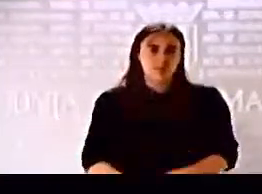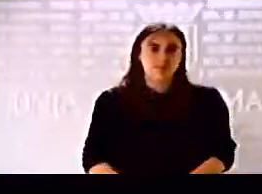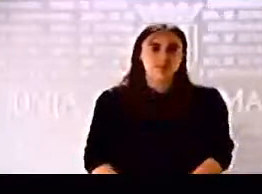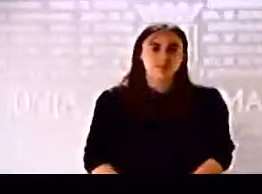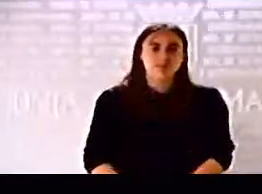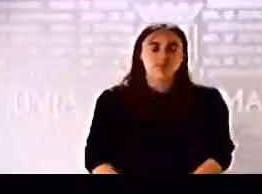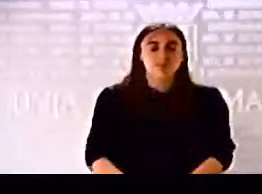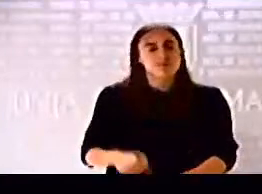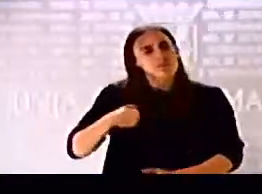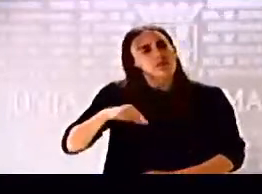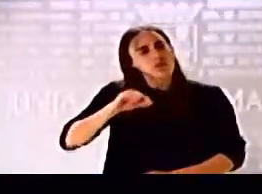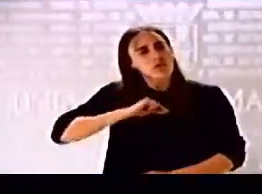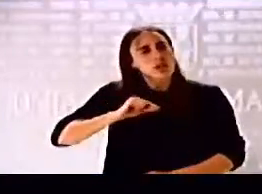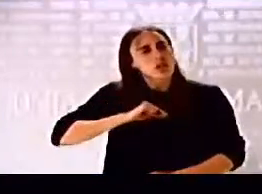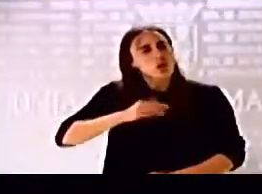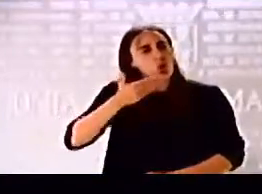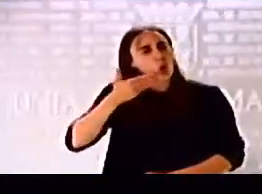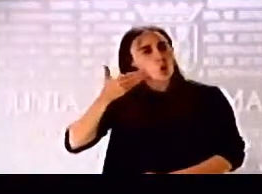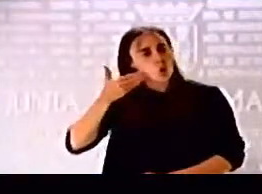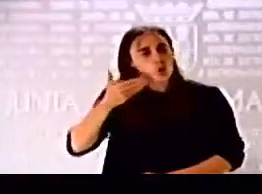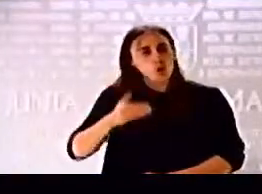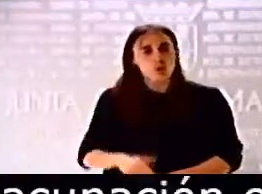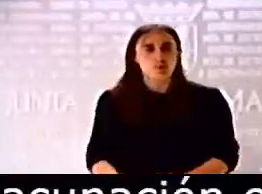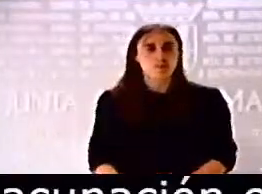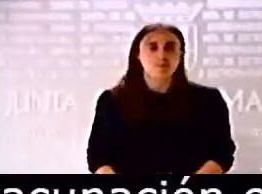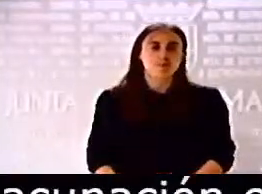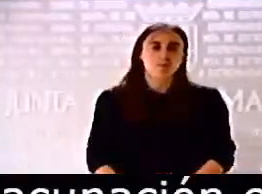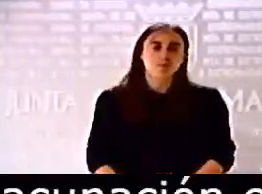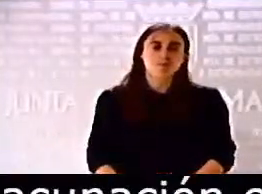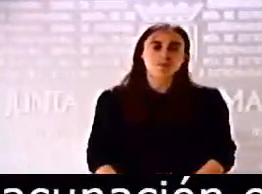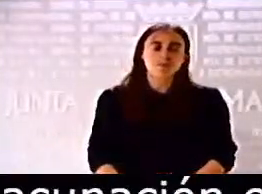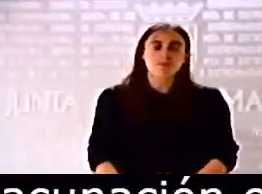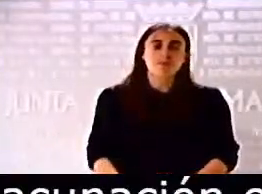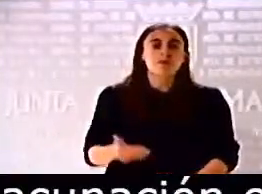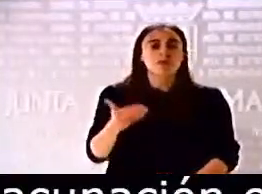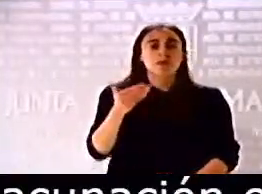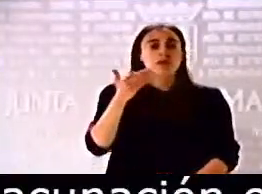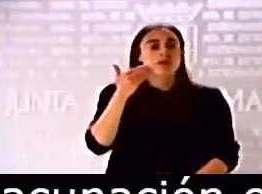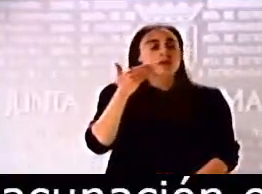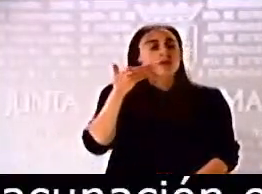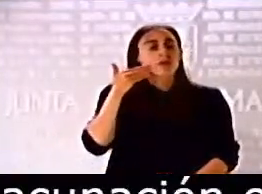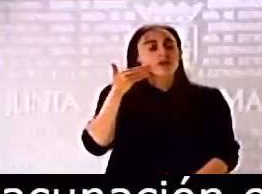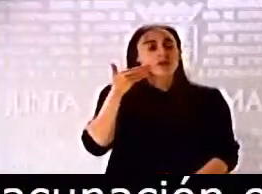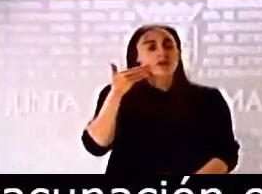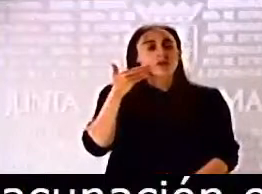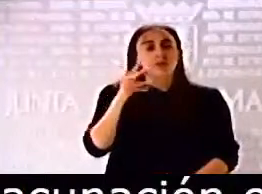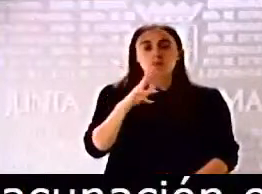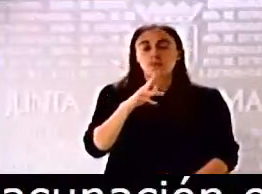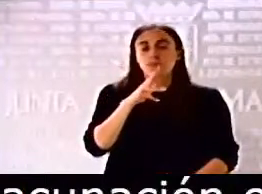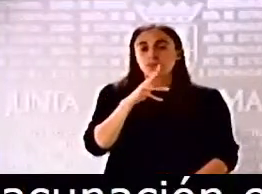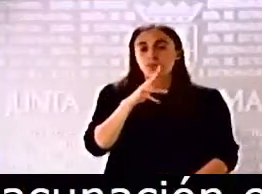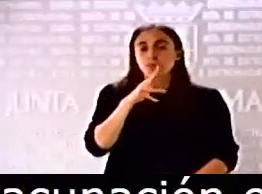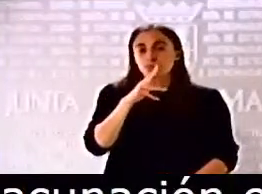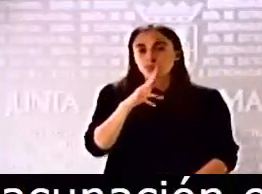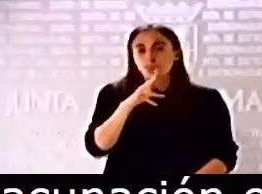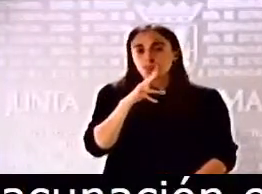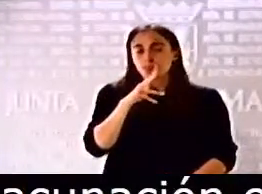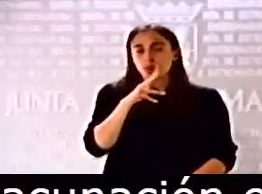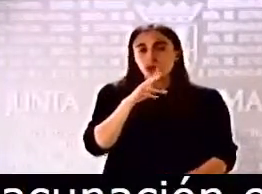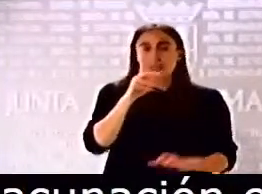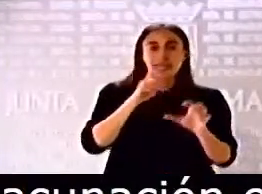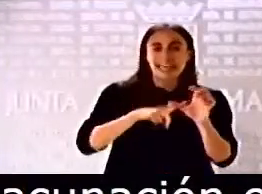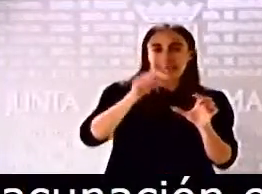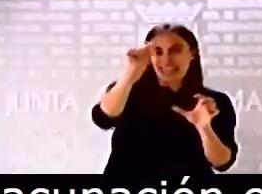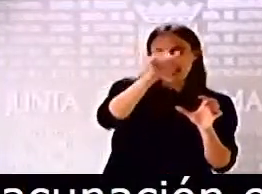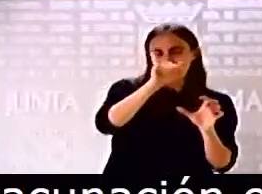Yo me siento muy orgulloso de la respuesta que están dando los extremeños y